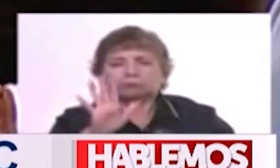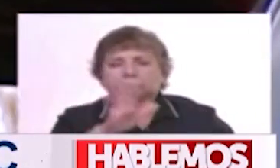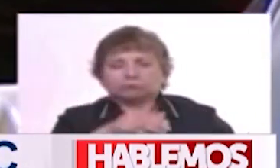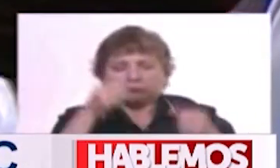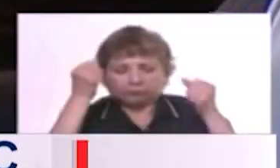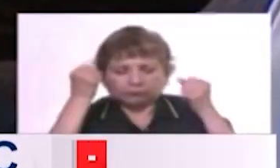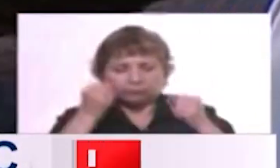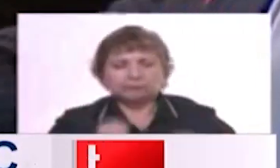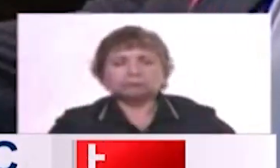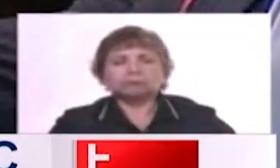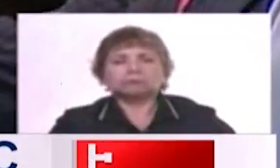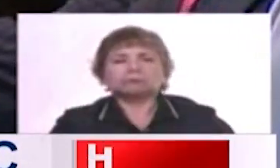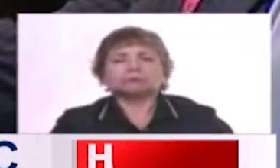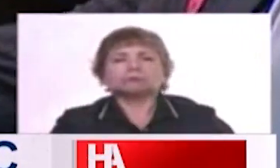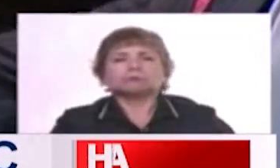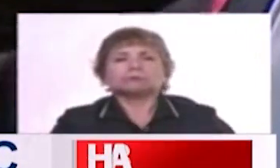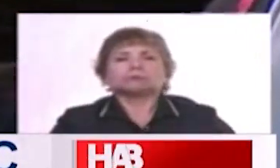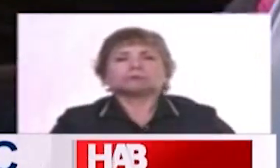decisiones.